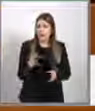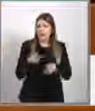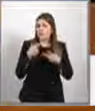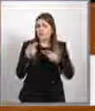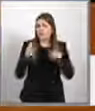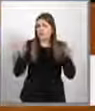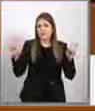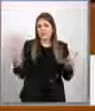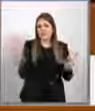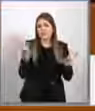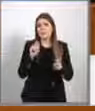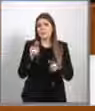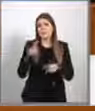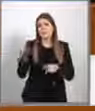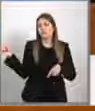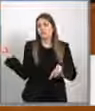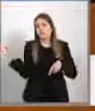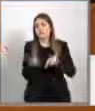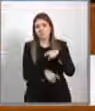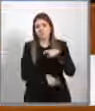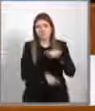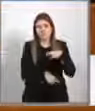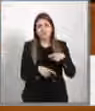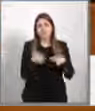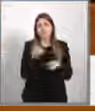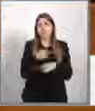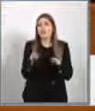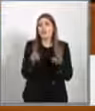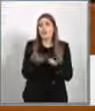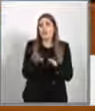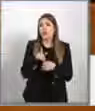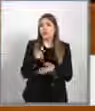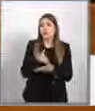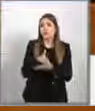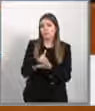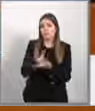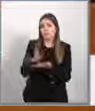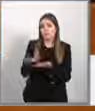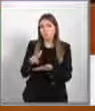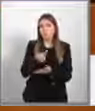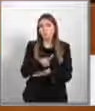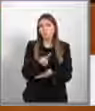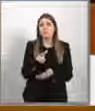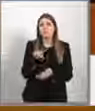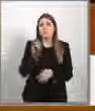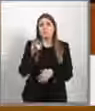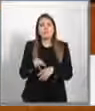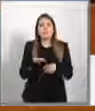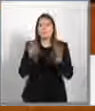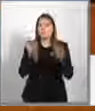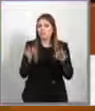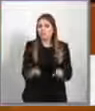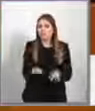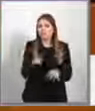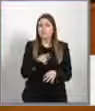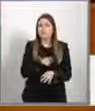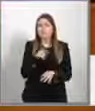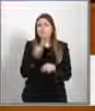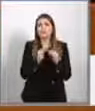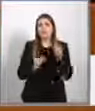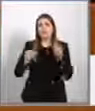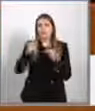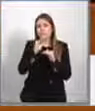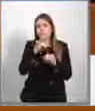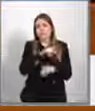cómo esa posibilidad de ser removido por causas laxas, sin precisar, por el titular del